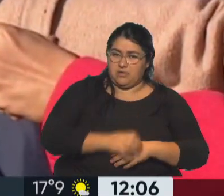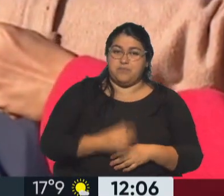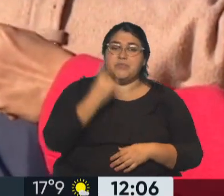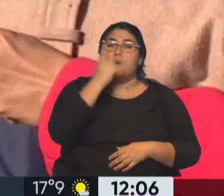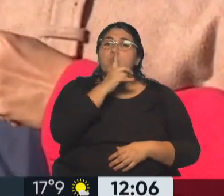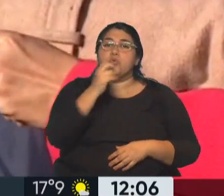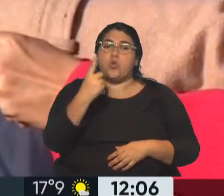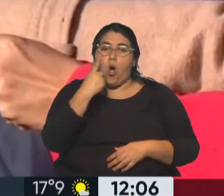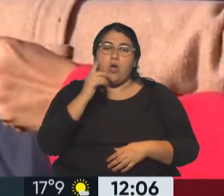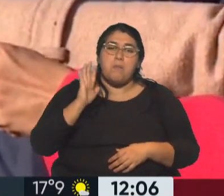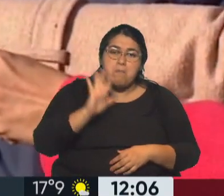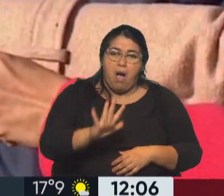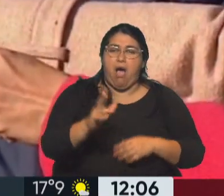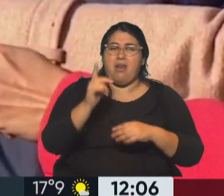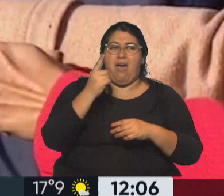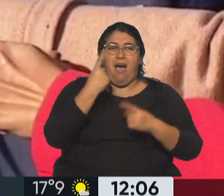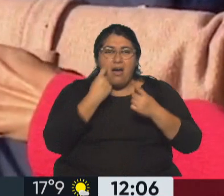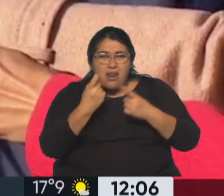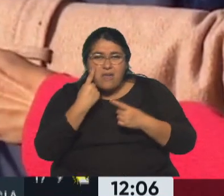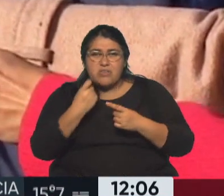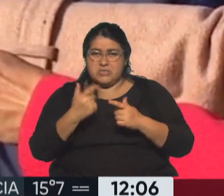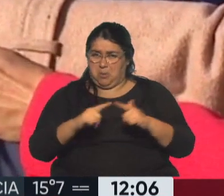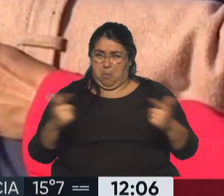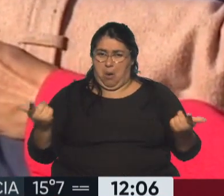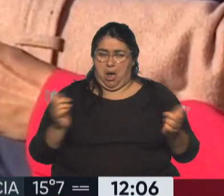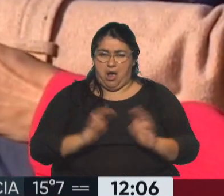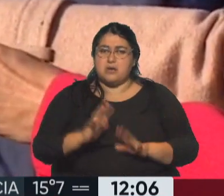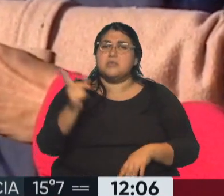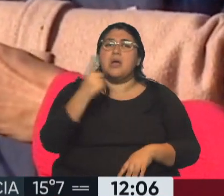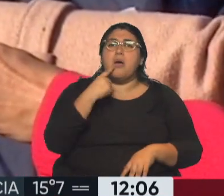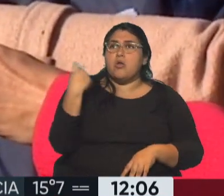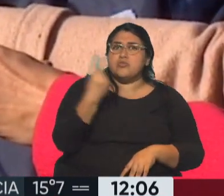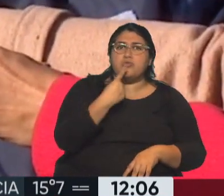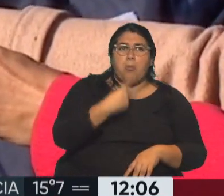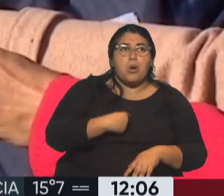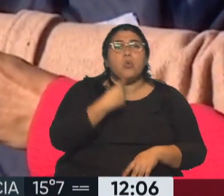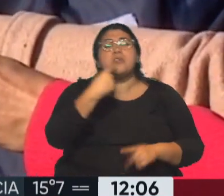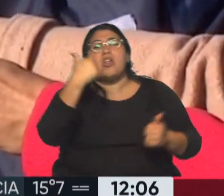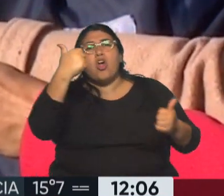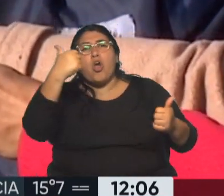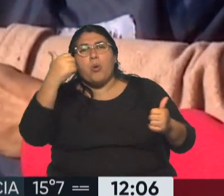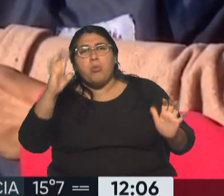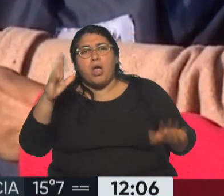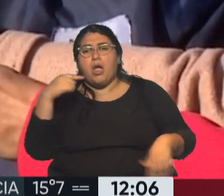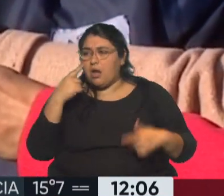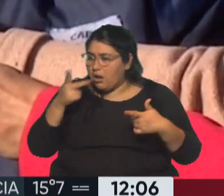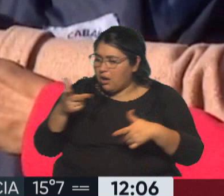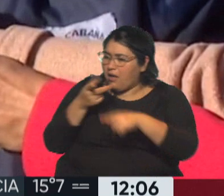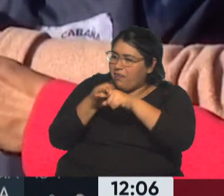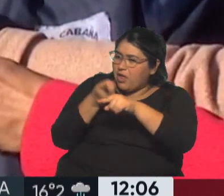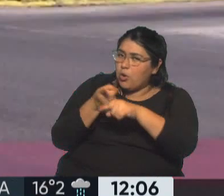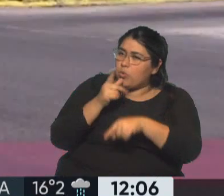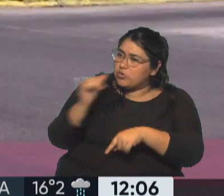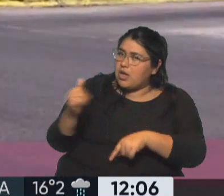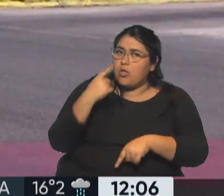para, no nos revisa en los operativos que hay. Nos preguntan a nosotros, ¿todo bien? Y tenemos que estar peleando con ellos para que